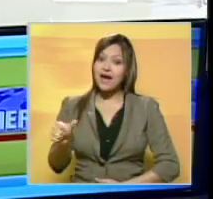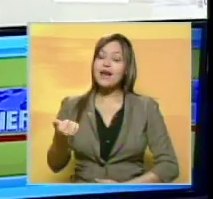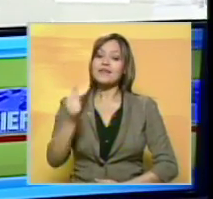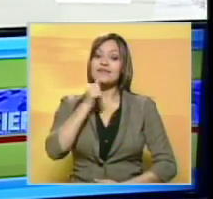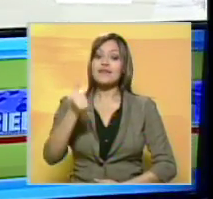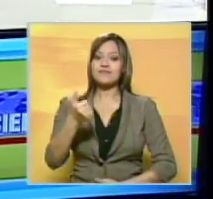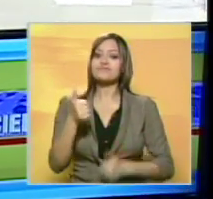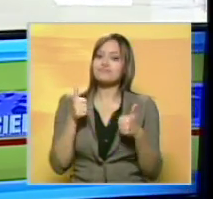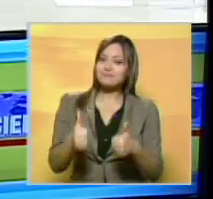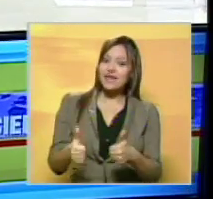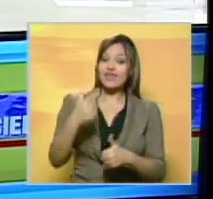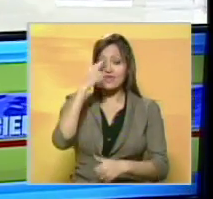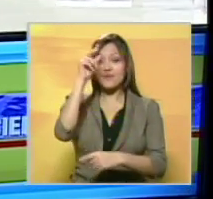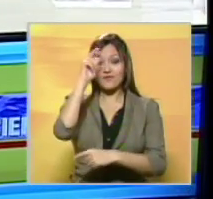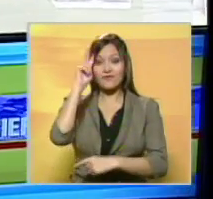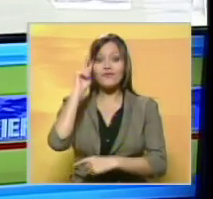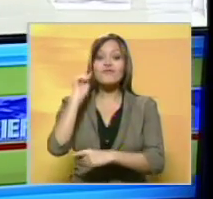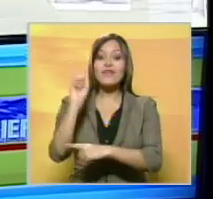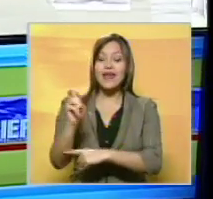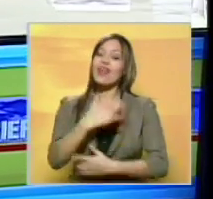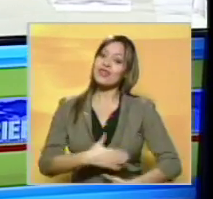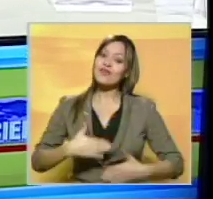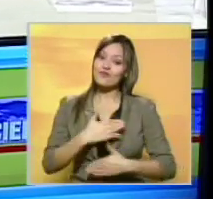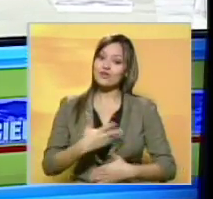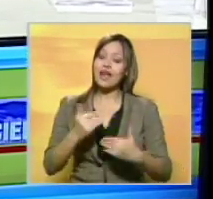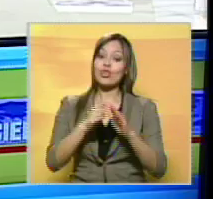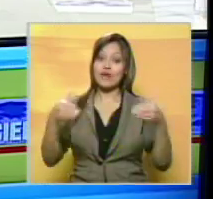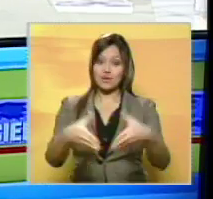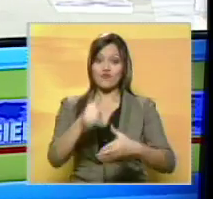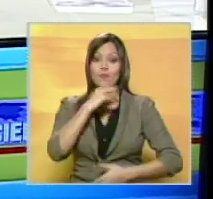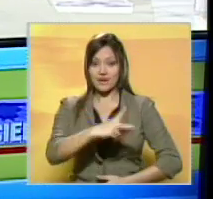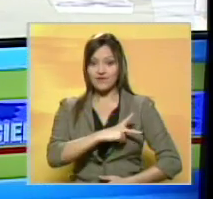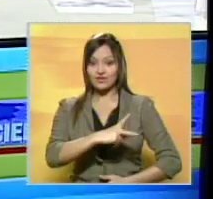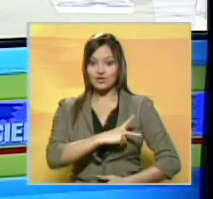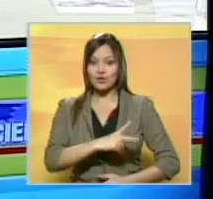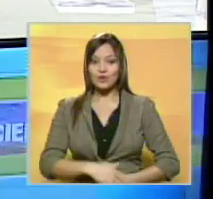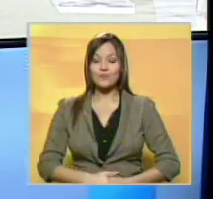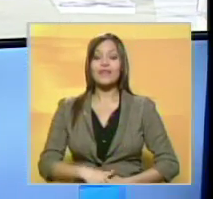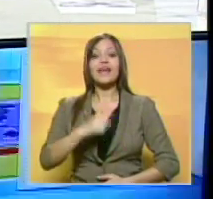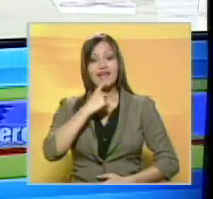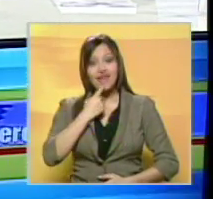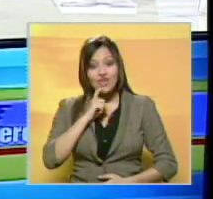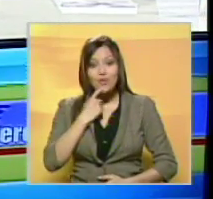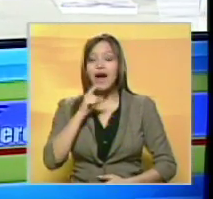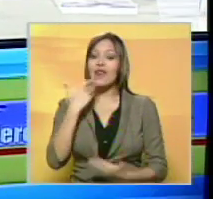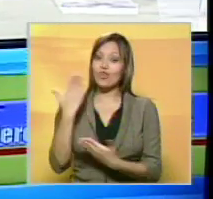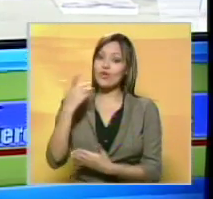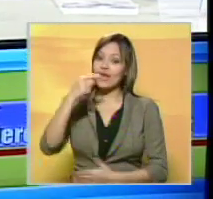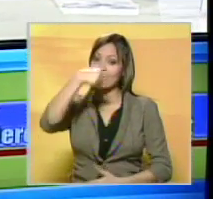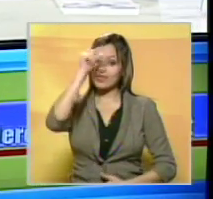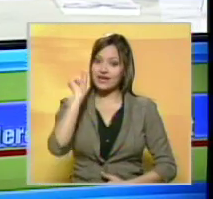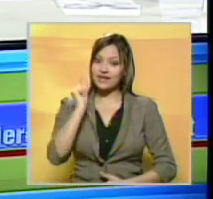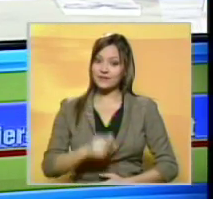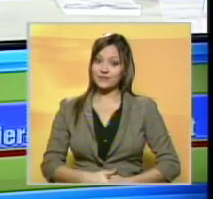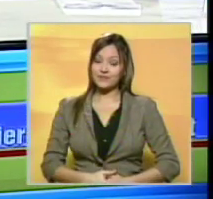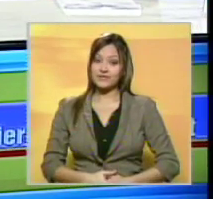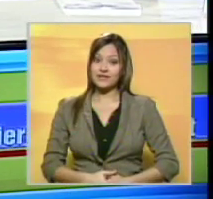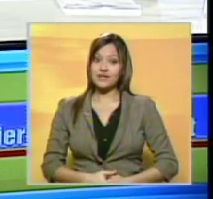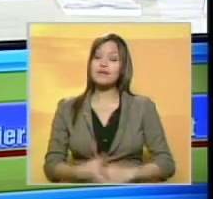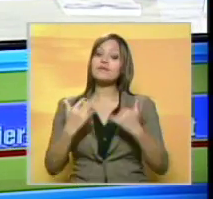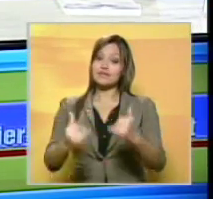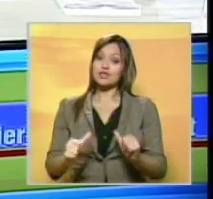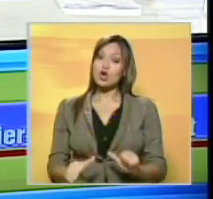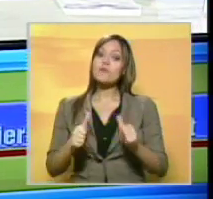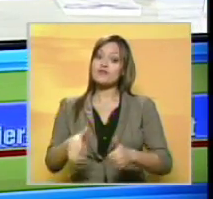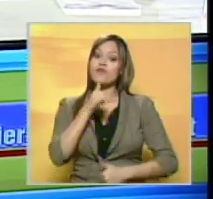como recompensa el viernes, así que a disfrutarlo. Estamos en nombre de todo el equipo de Noticiero Venevisión, Eduardo Rodríguez Yoliti, quien les habla, Andrina Yepes, y de